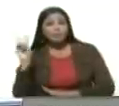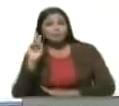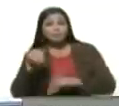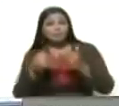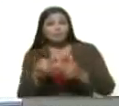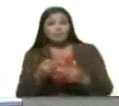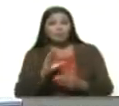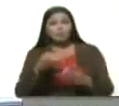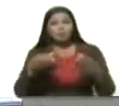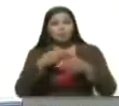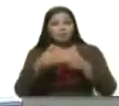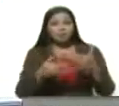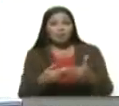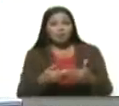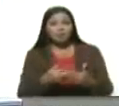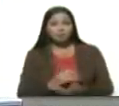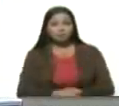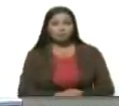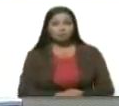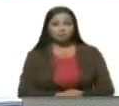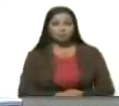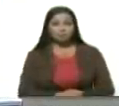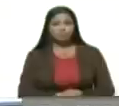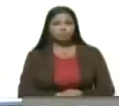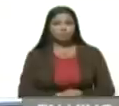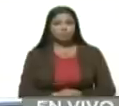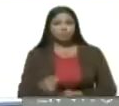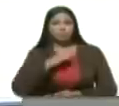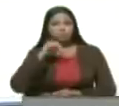Partido Socialista Unido de Venezuela. De manera que